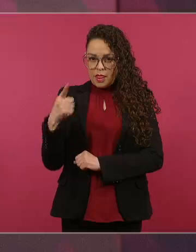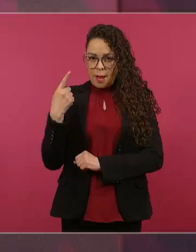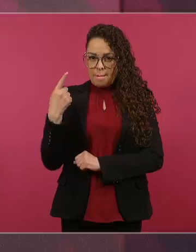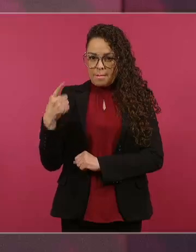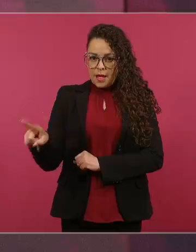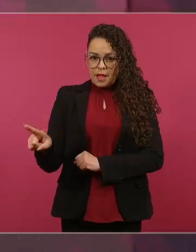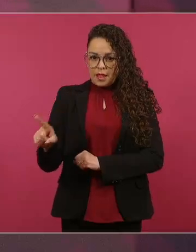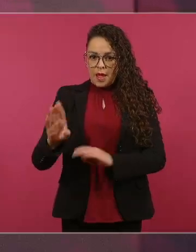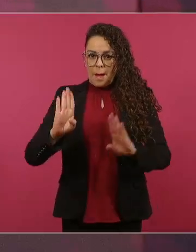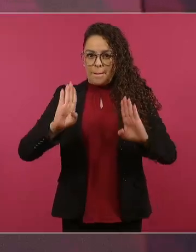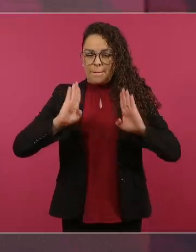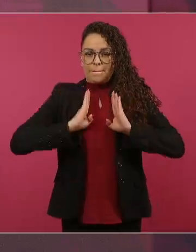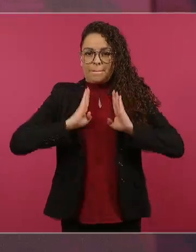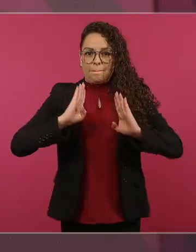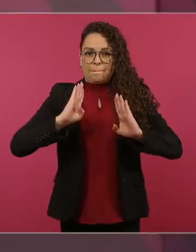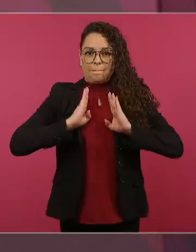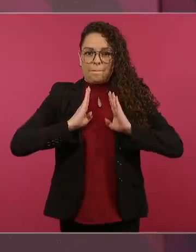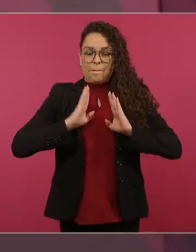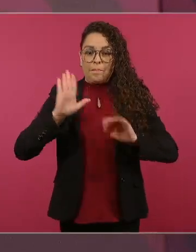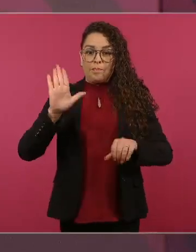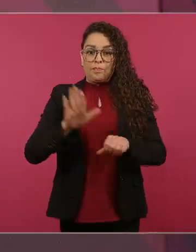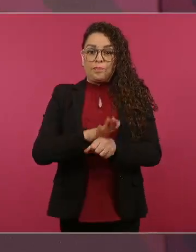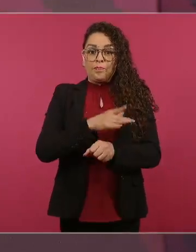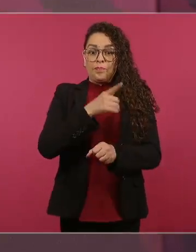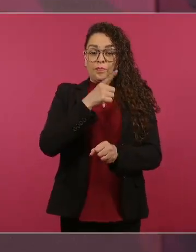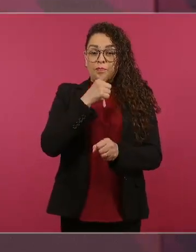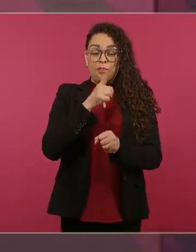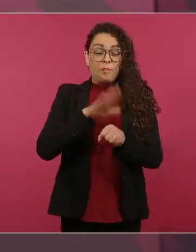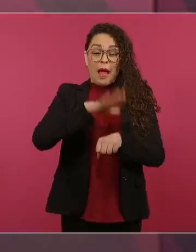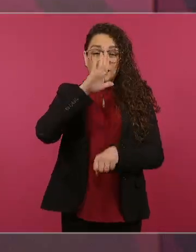en particular a la Secretaría de Marina,